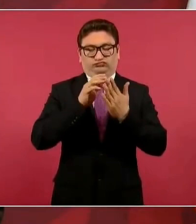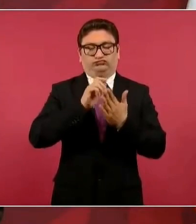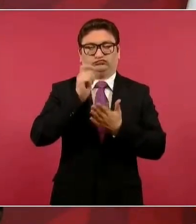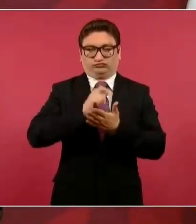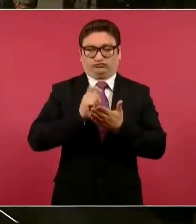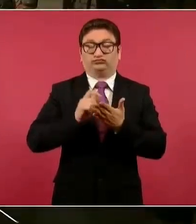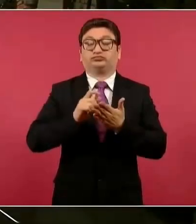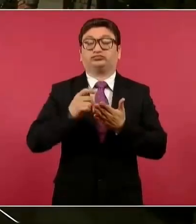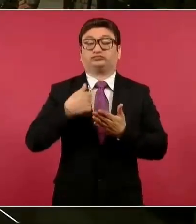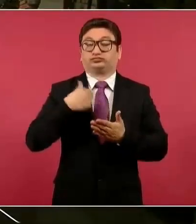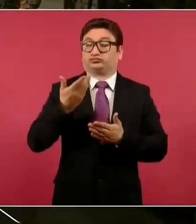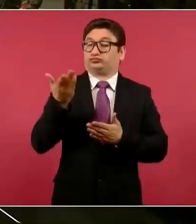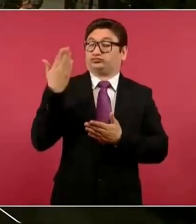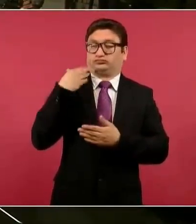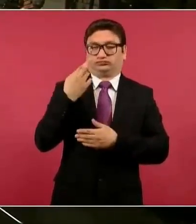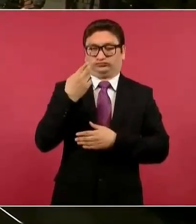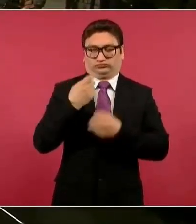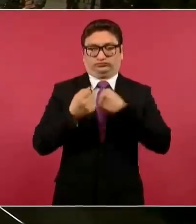años